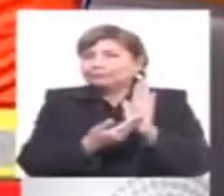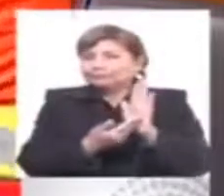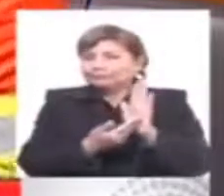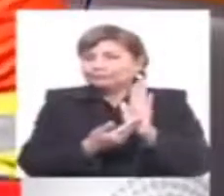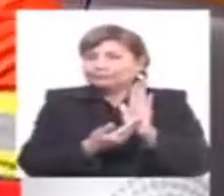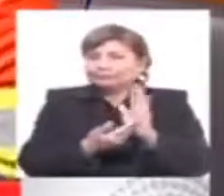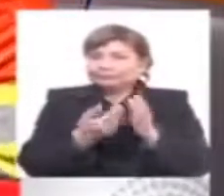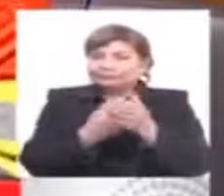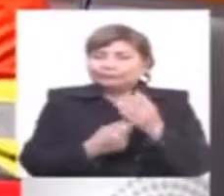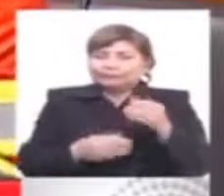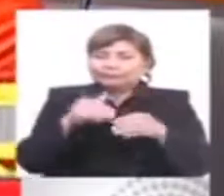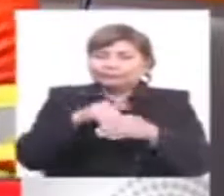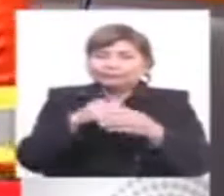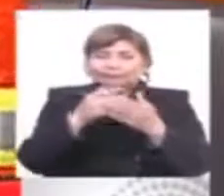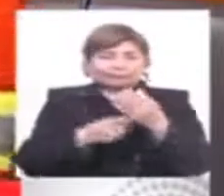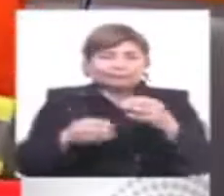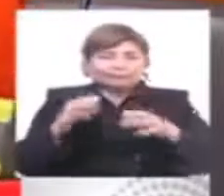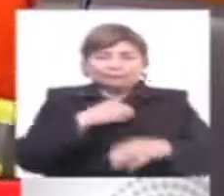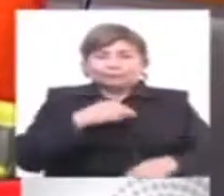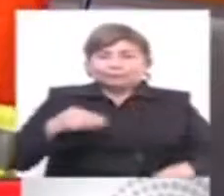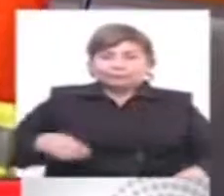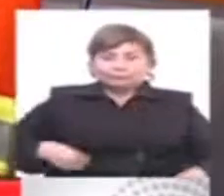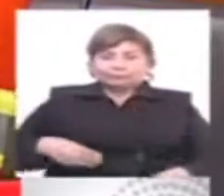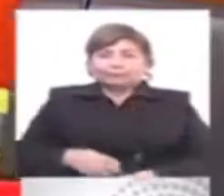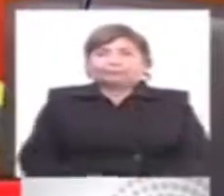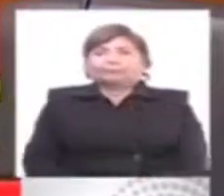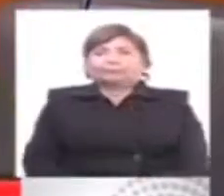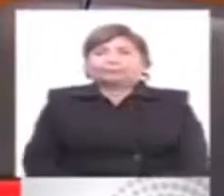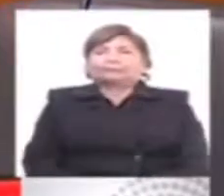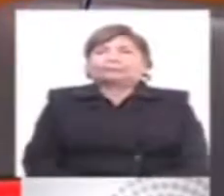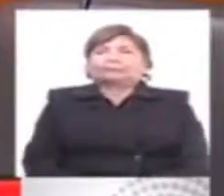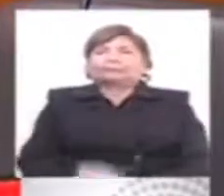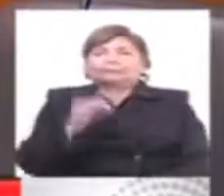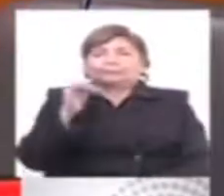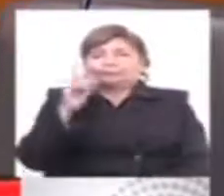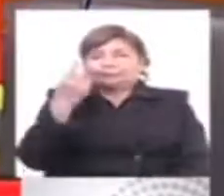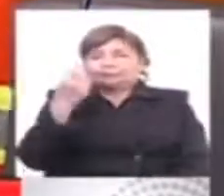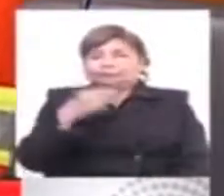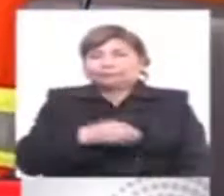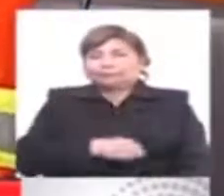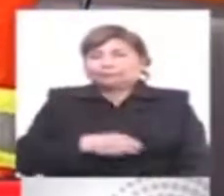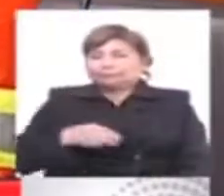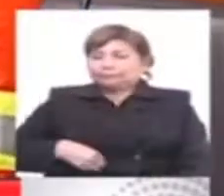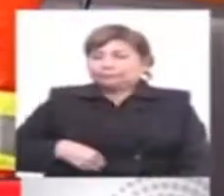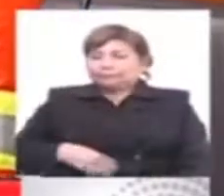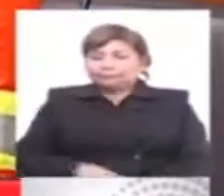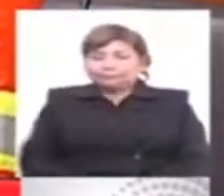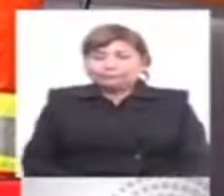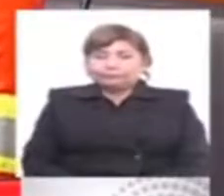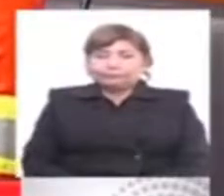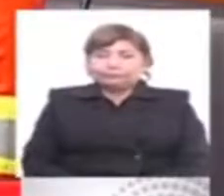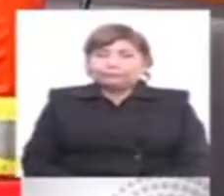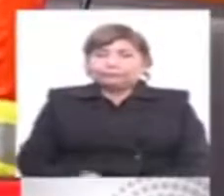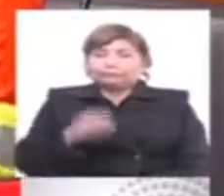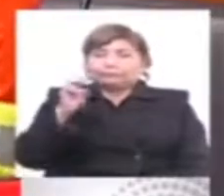para ver la confianza al gabinete y a la primera ministra, Mirta